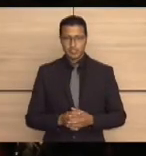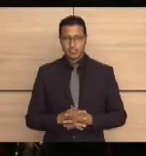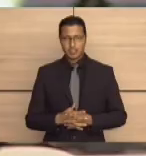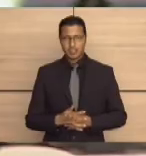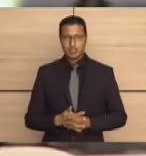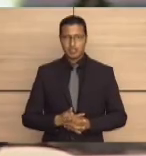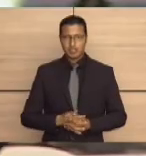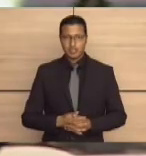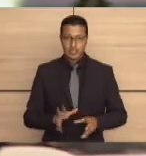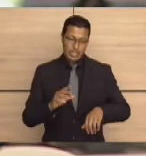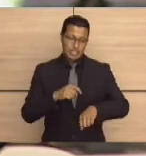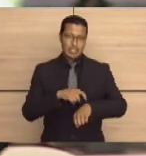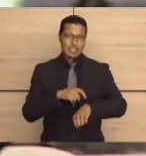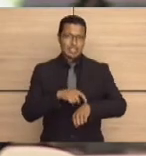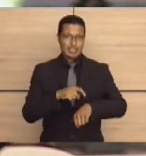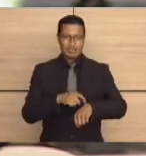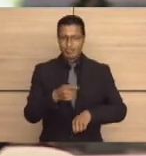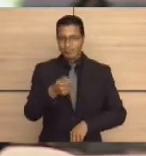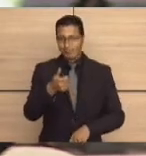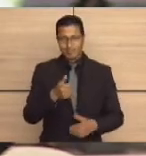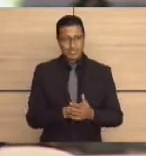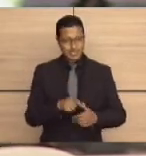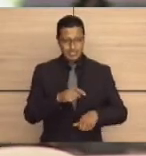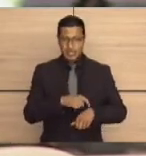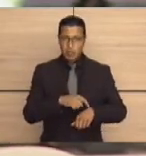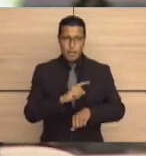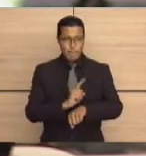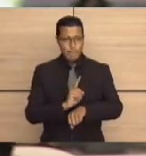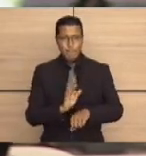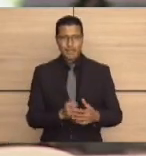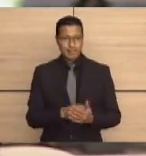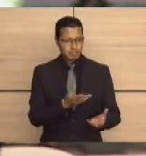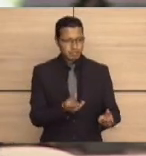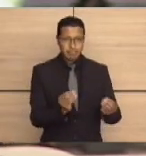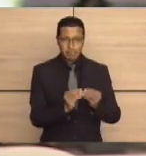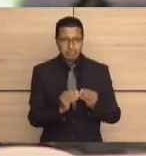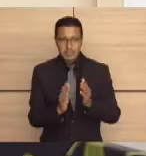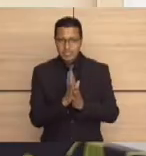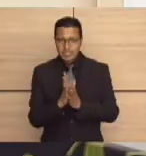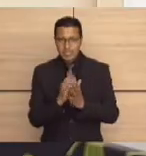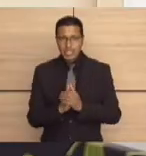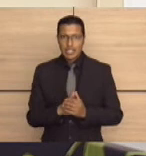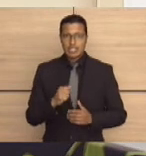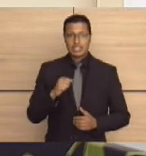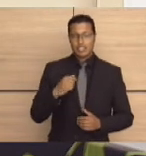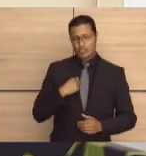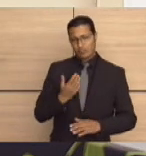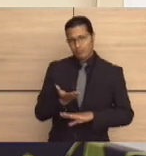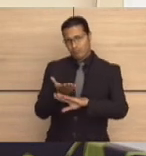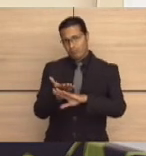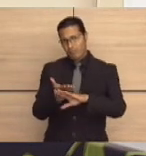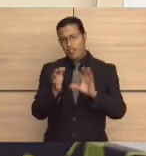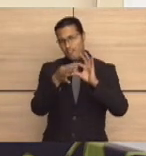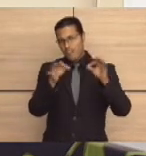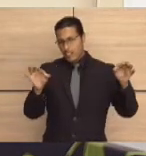Bueno, el tiempo es corto, nos quedan un par de minuticos. Ah, Inés quiere decir algo, perdón. Yo quiero dedicarles una